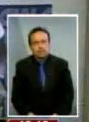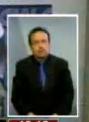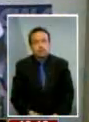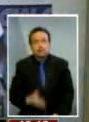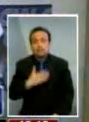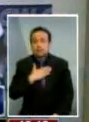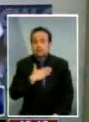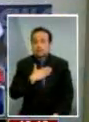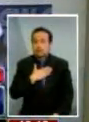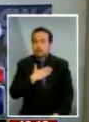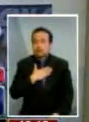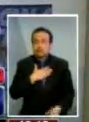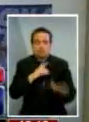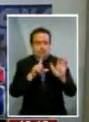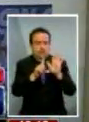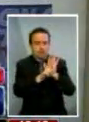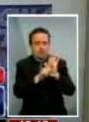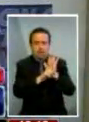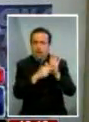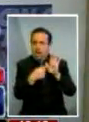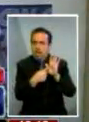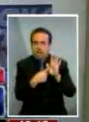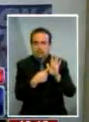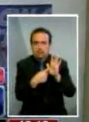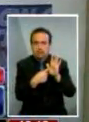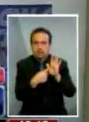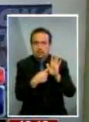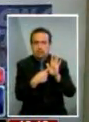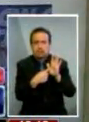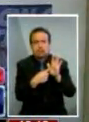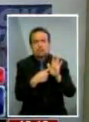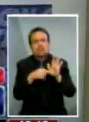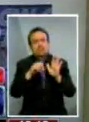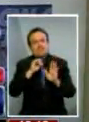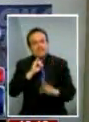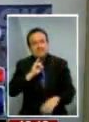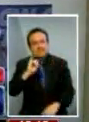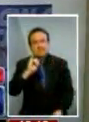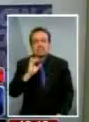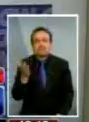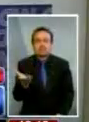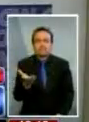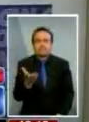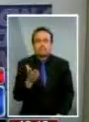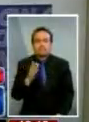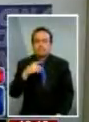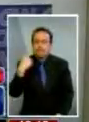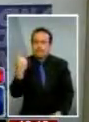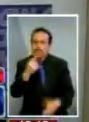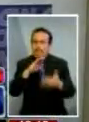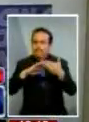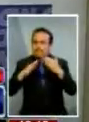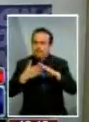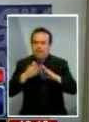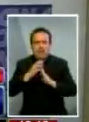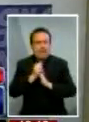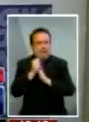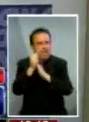Yo me atengo más que nada a la ley. Si alguna persona o alguna comunero mapuche o no